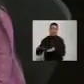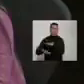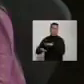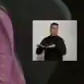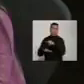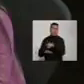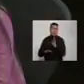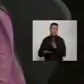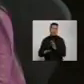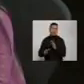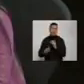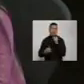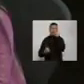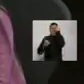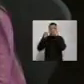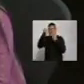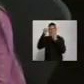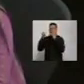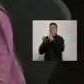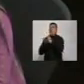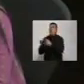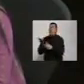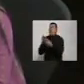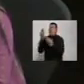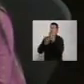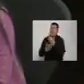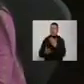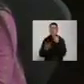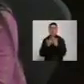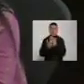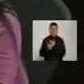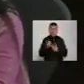utilizada solo para sus improvisaciones o como experimentos. Gracias, señor presidente.